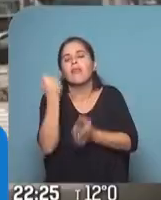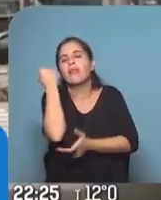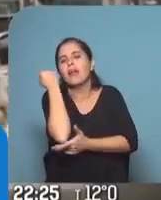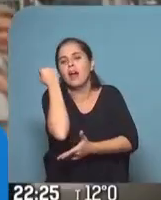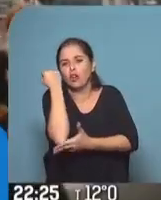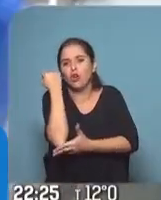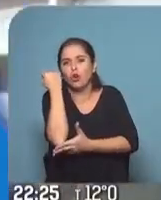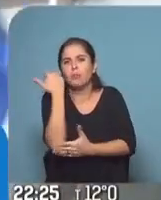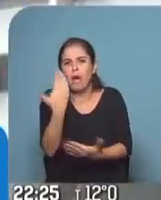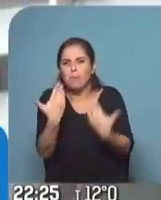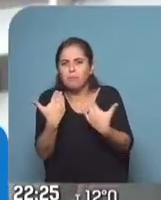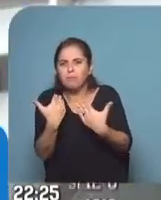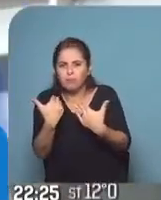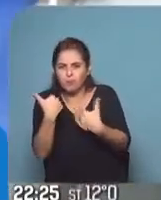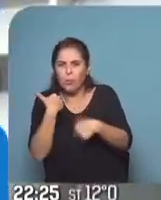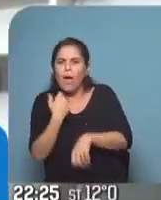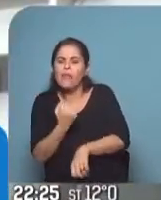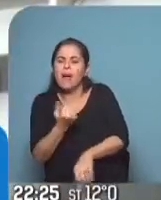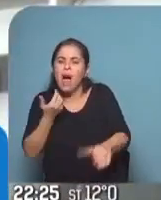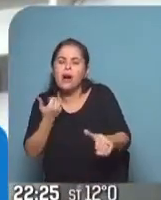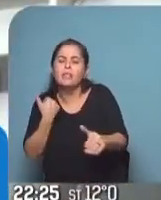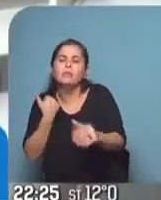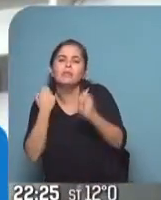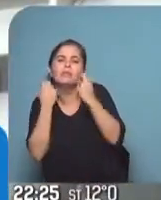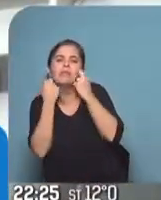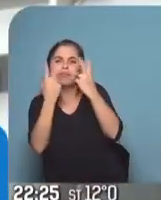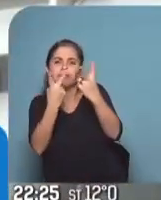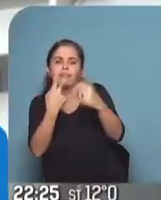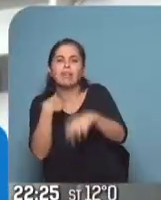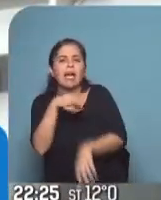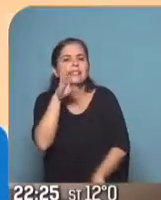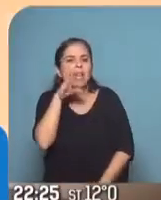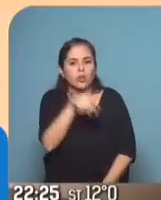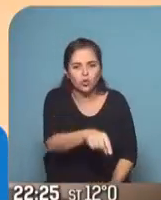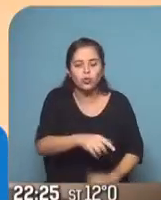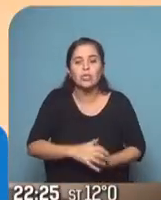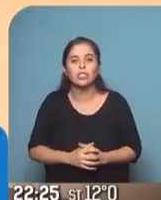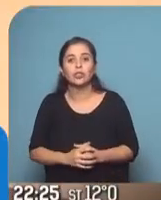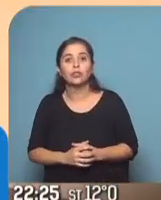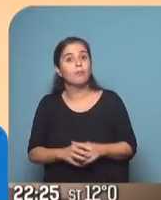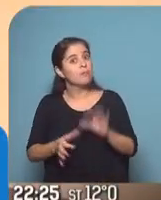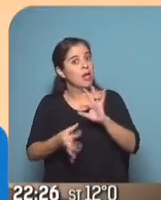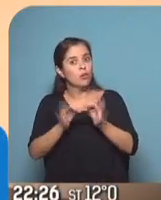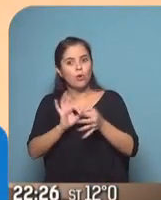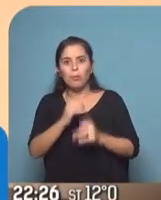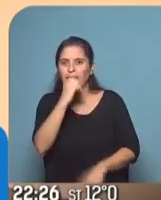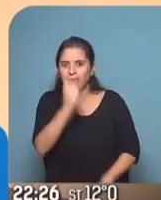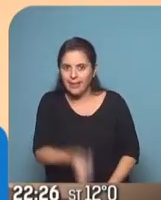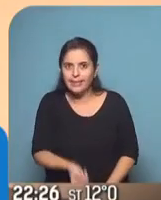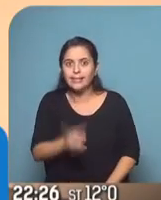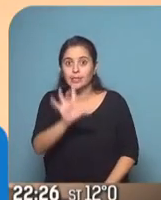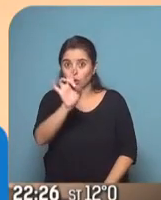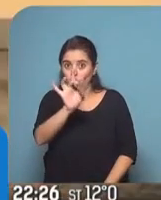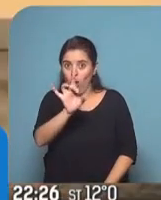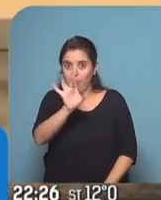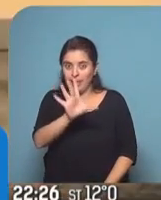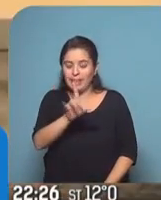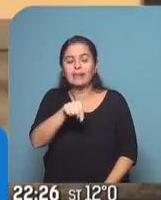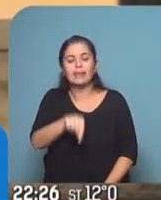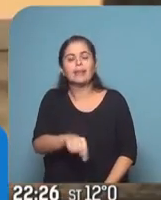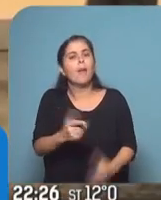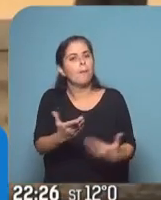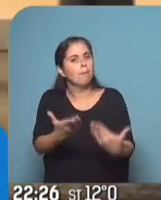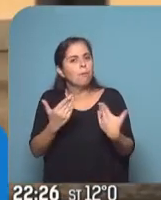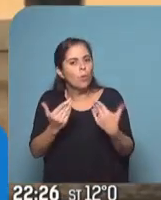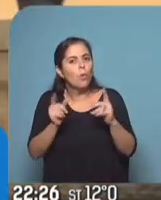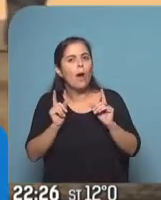Europa, en efecto, estudia un mecanismo de compensación denominado INSTEX, pero solo para garantizar a la República Islámica un